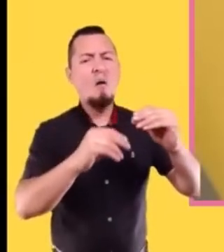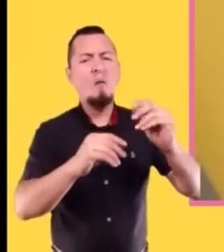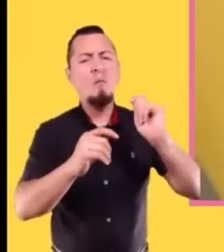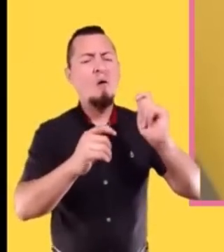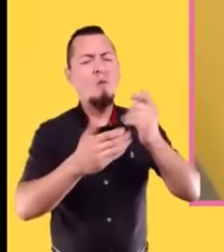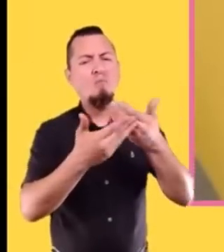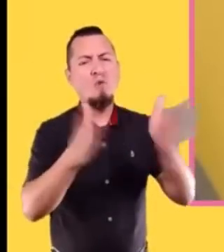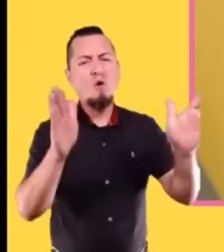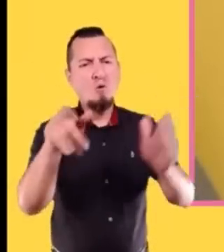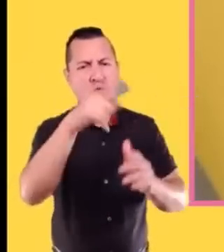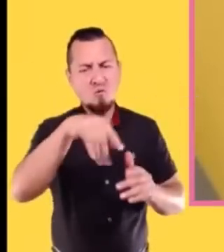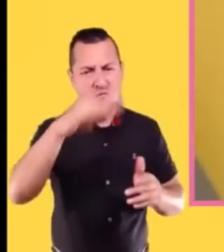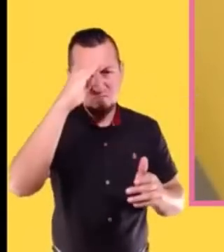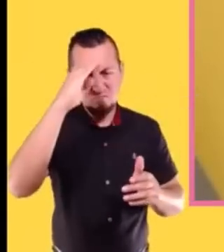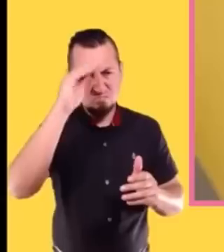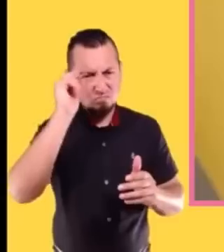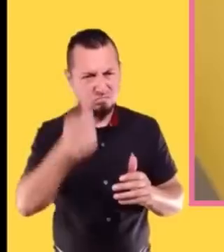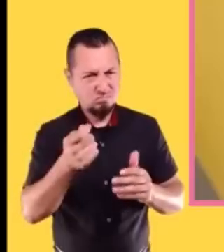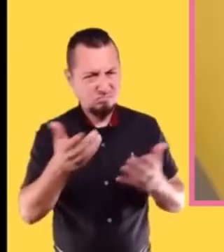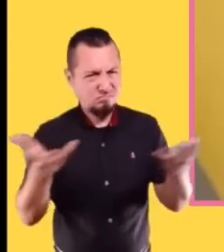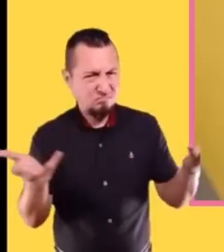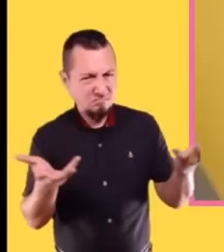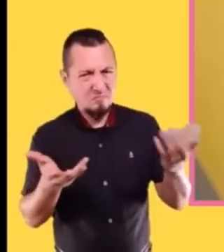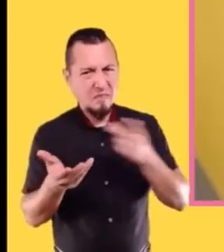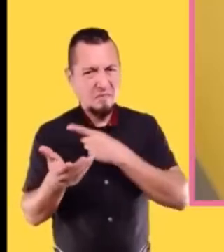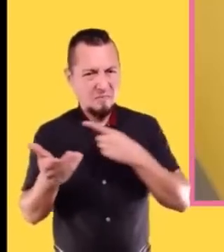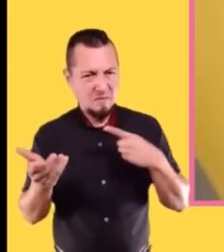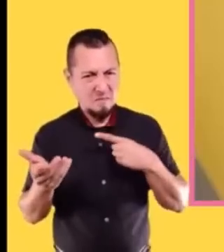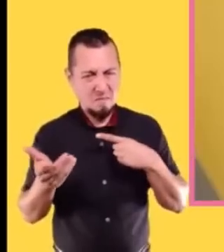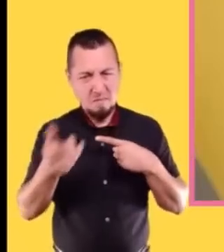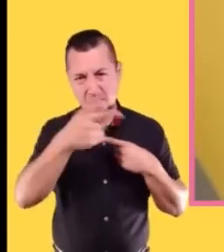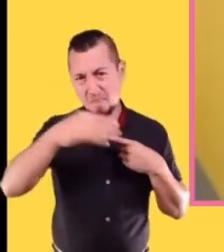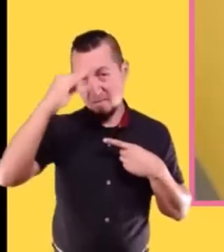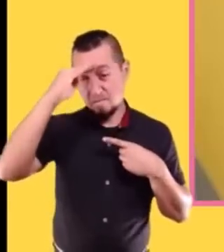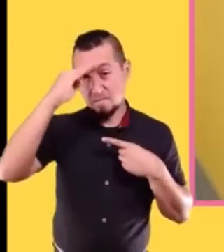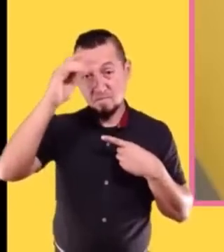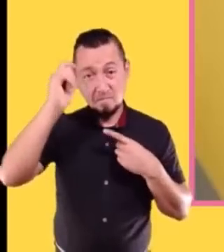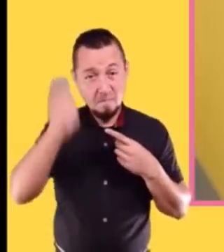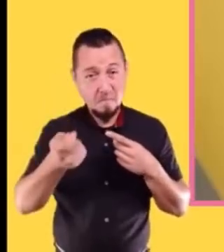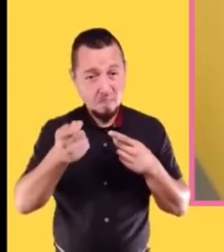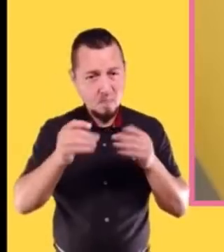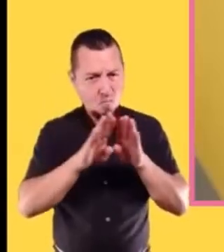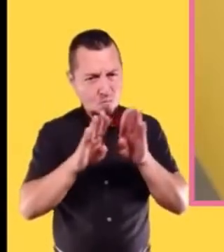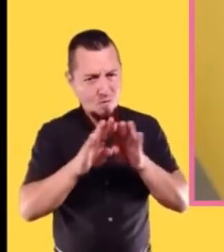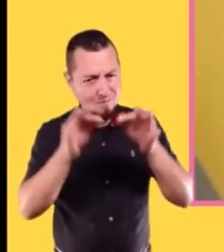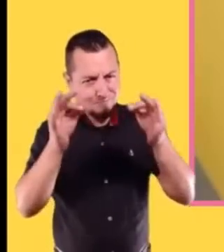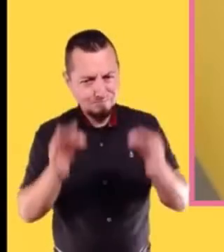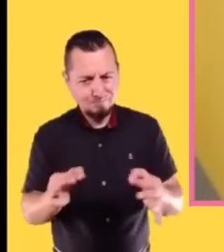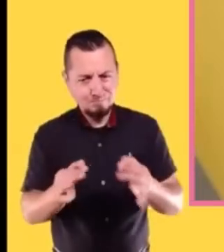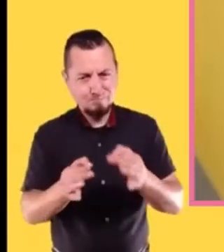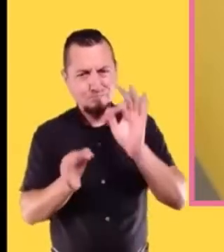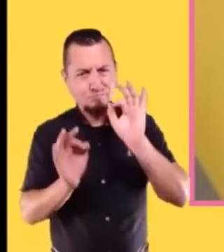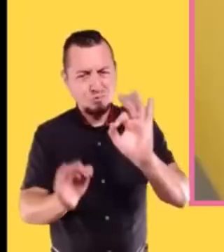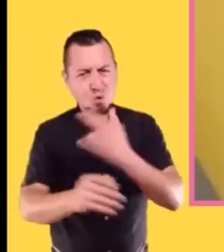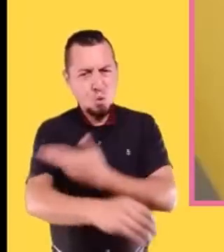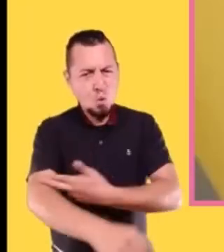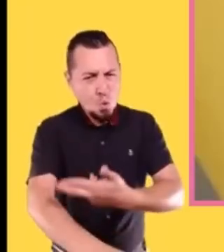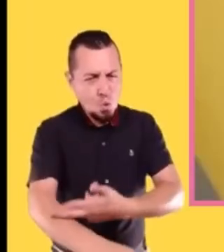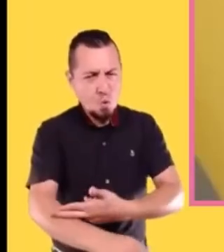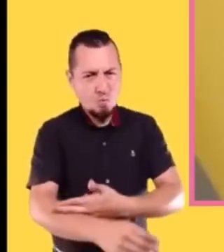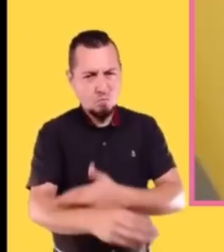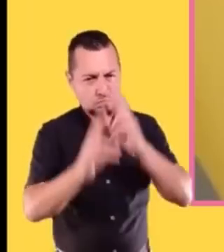bioéticos y demás, pero siempre con un espectro amplio de integridad y de, por supuesto, trabajo